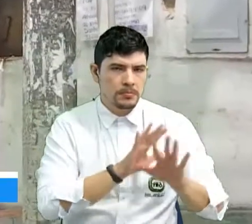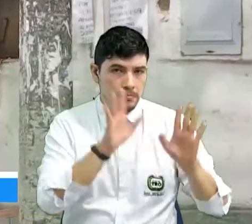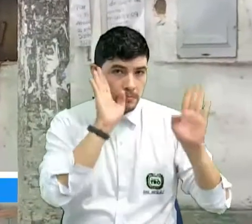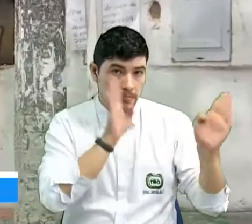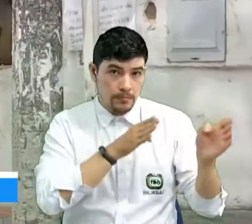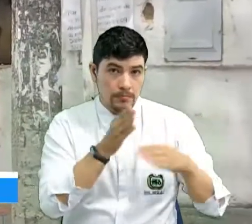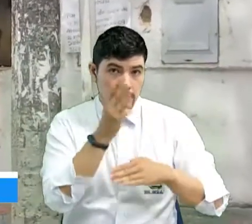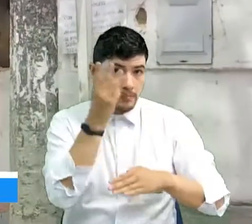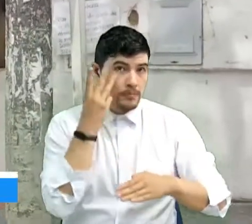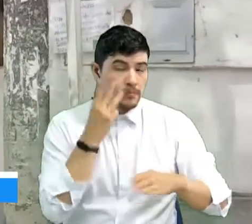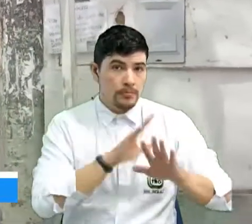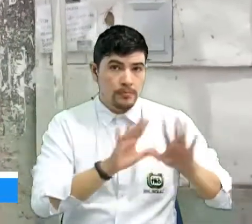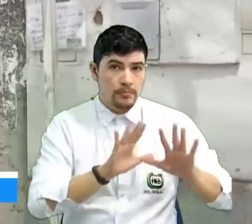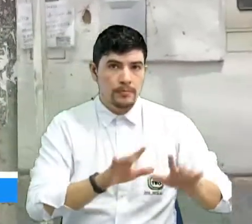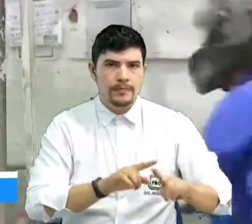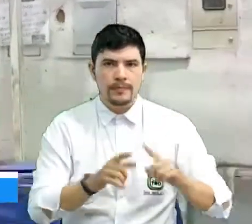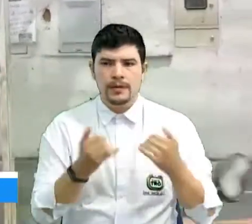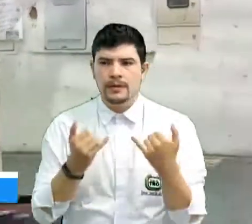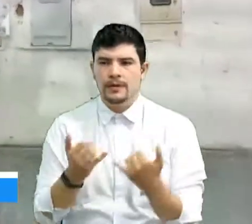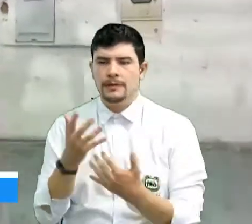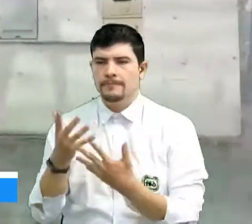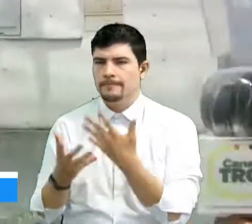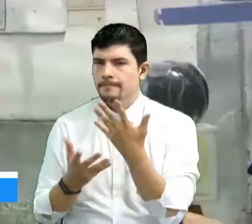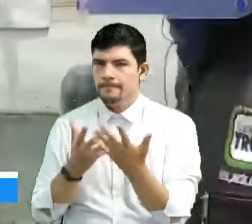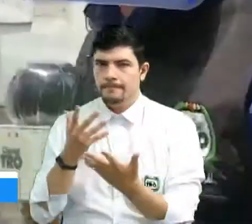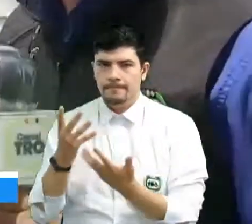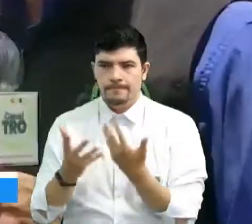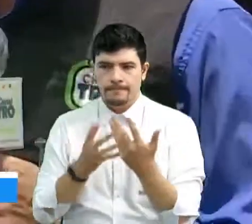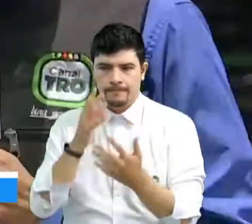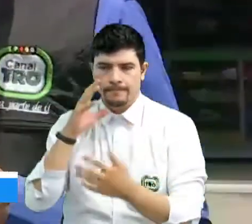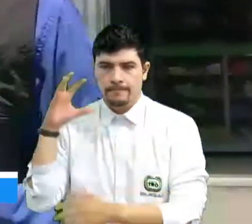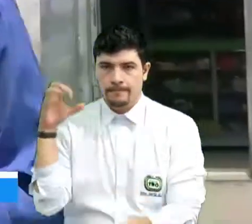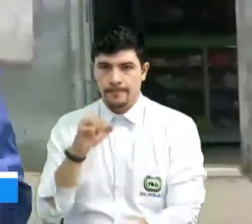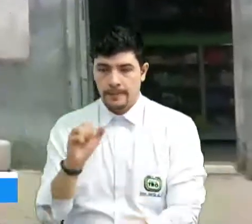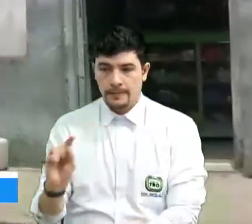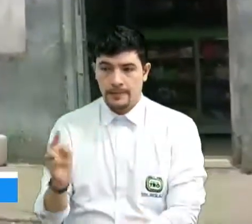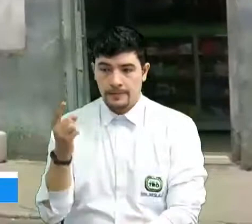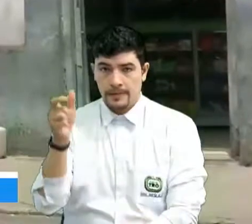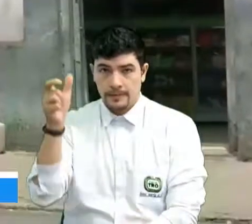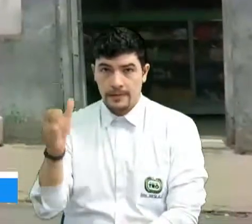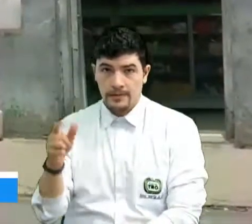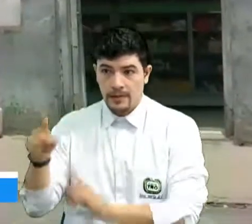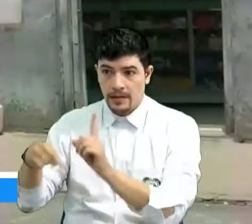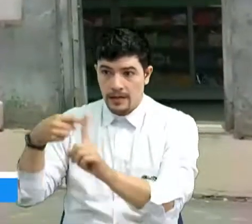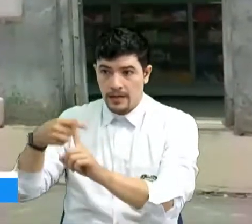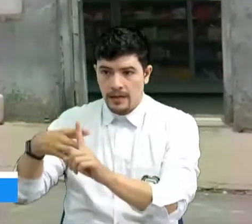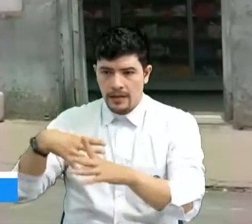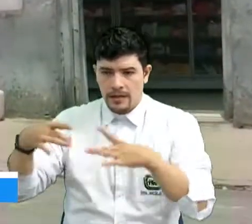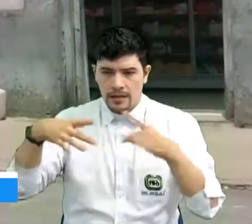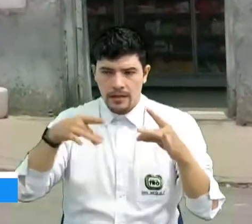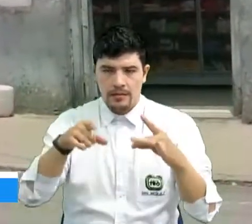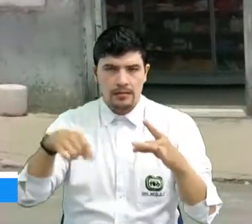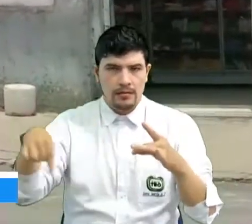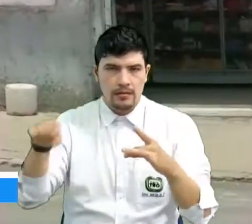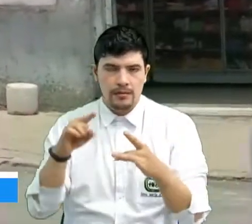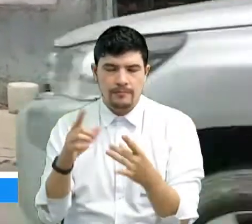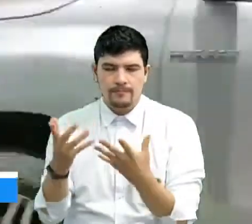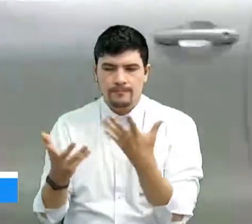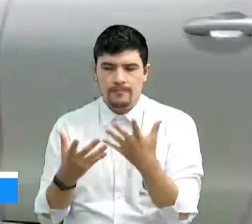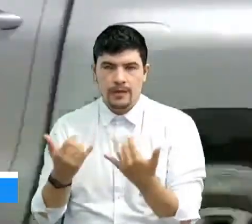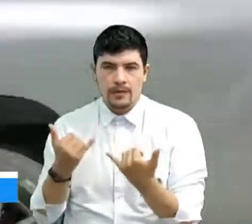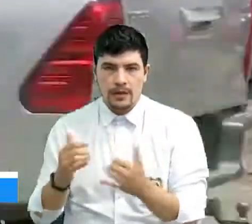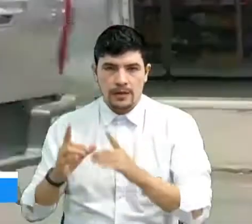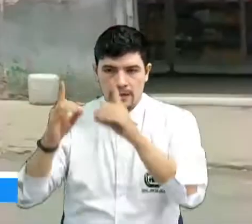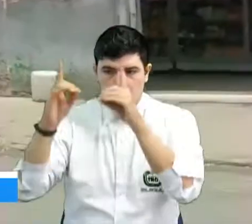Bucaramanga junto a los inquilinos y comerciantes de este centro de mercadeo, tomaron la decisión de extender